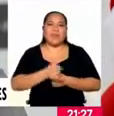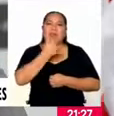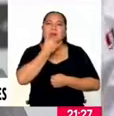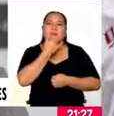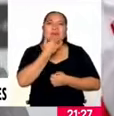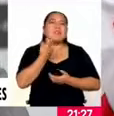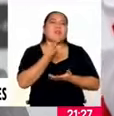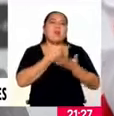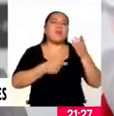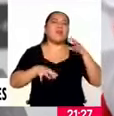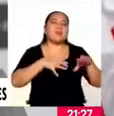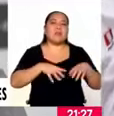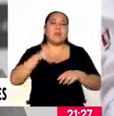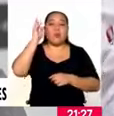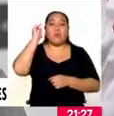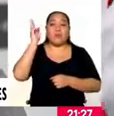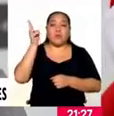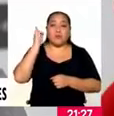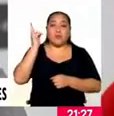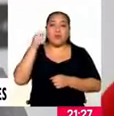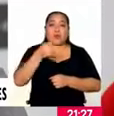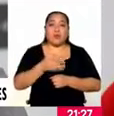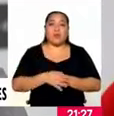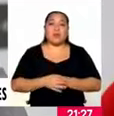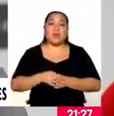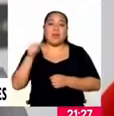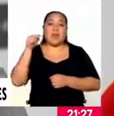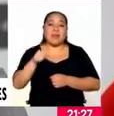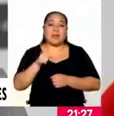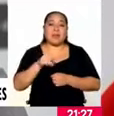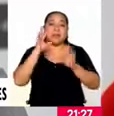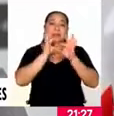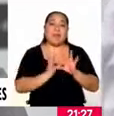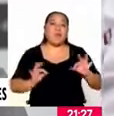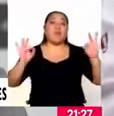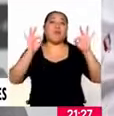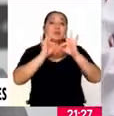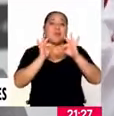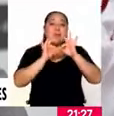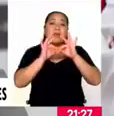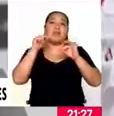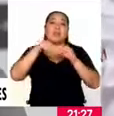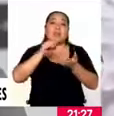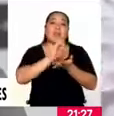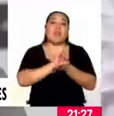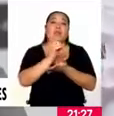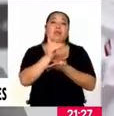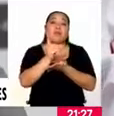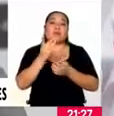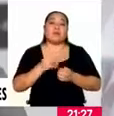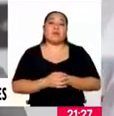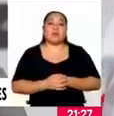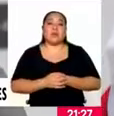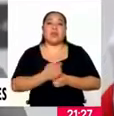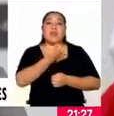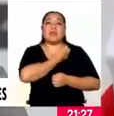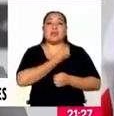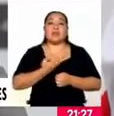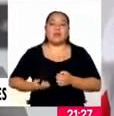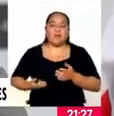Nuestros maestros son el activo más importante del sector de educación. El gobierno ha